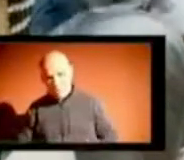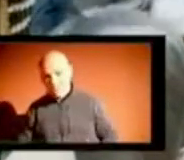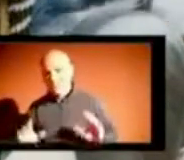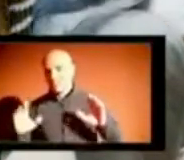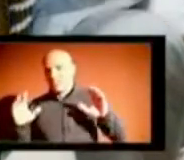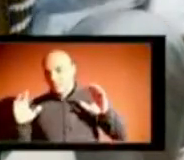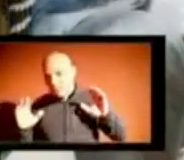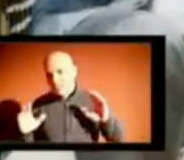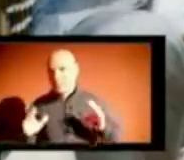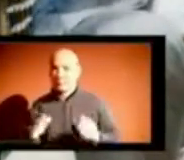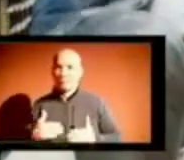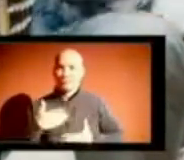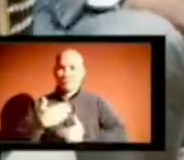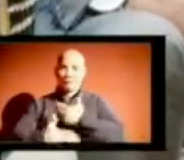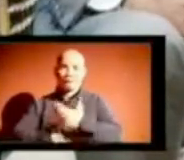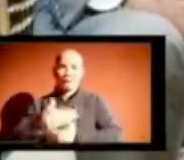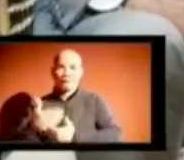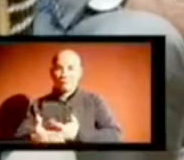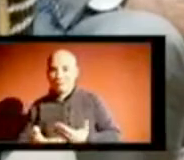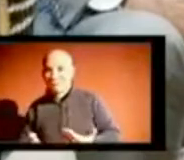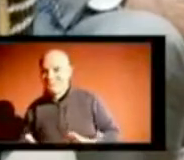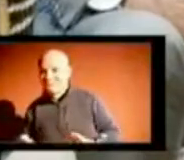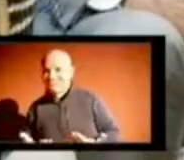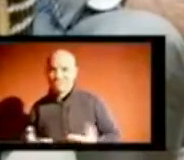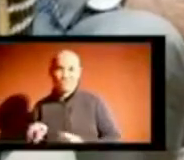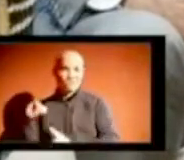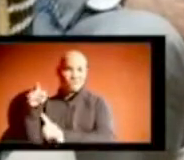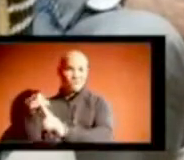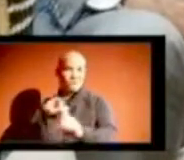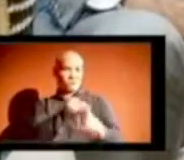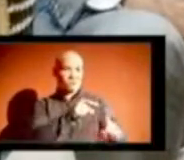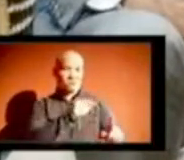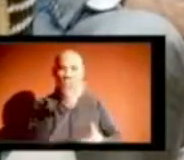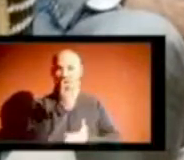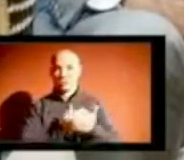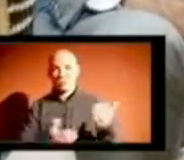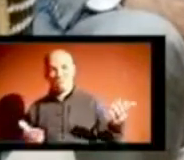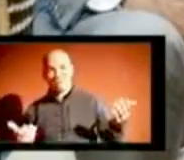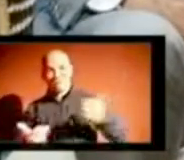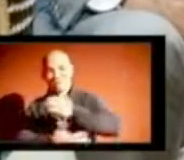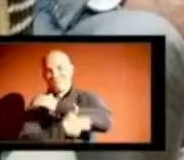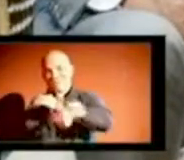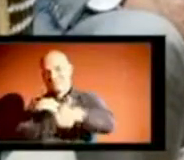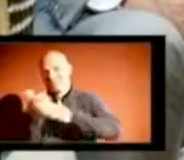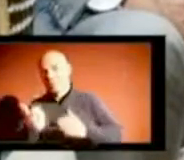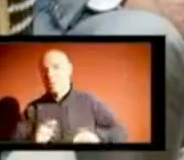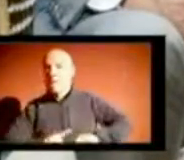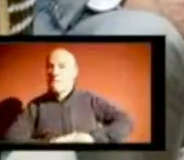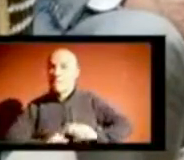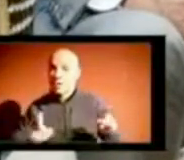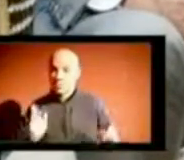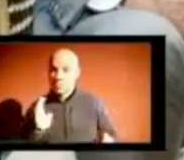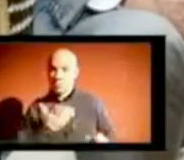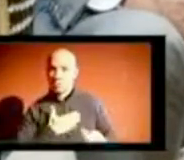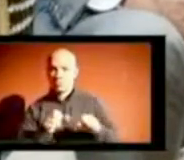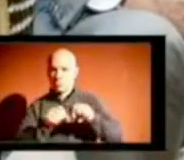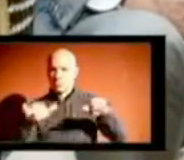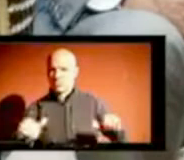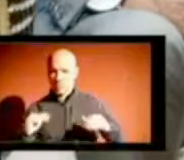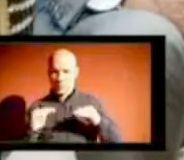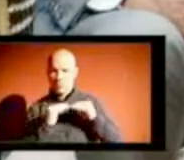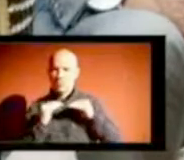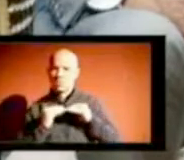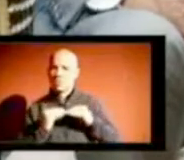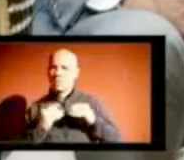resultados en casos pendientes que no son de nuestro agrado, pero por regla general nuestro sistema de justicia